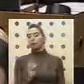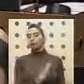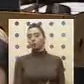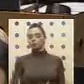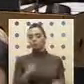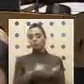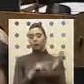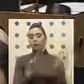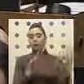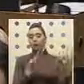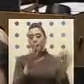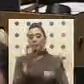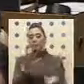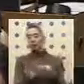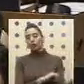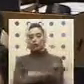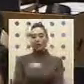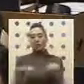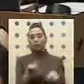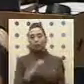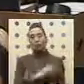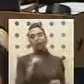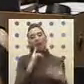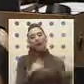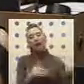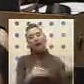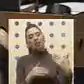hubo un terremoto en Chile, de tantos que han habido.